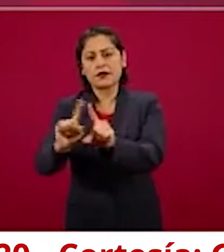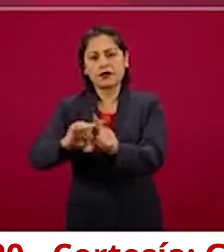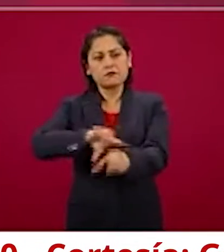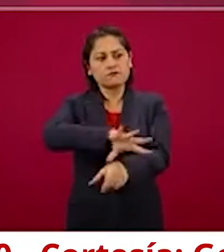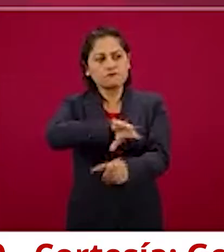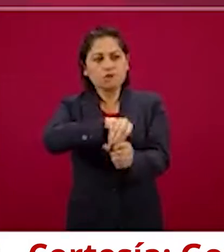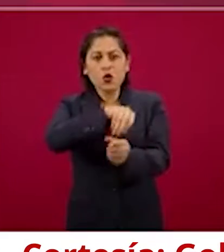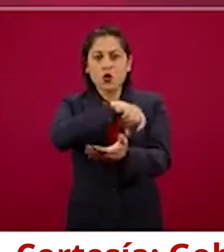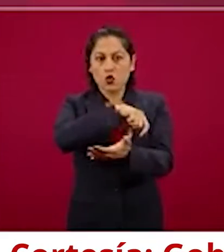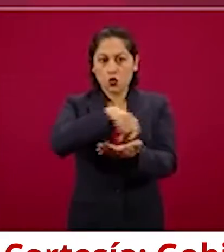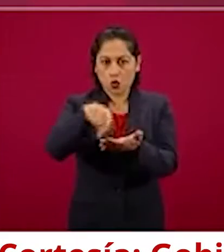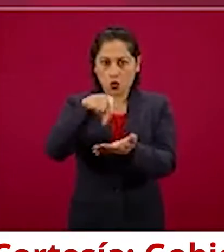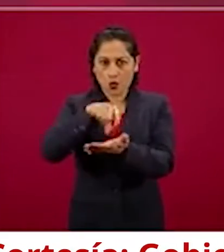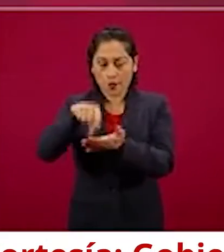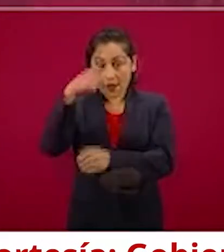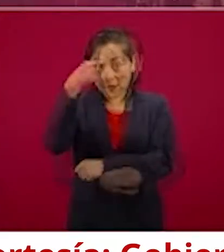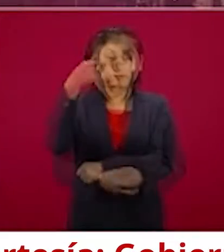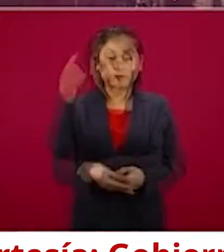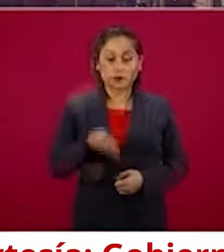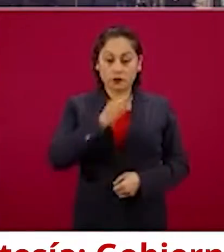del sector público.